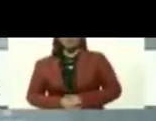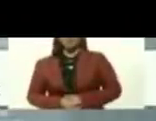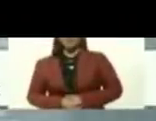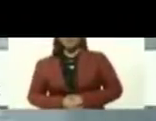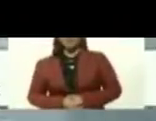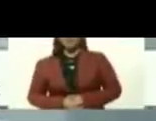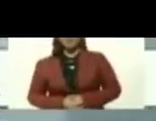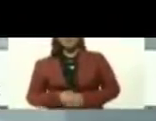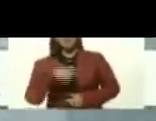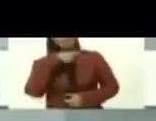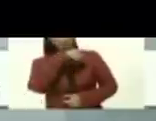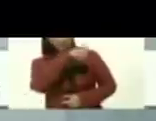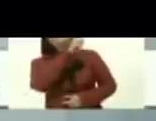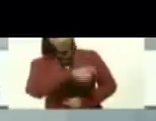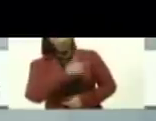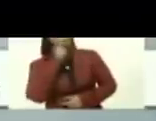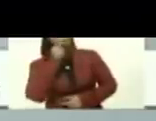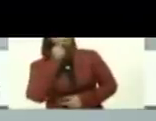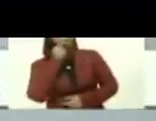Ese es Nanú.